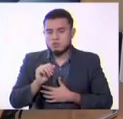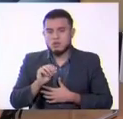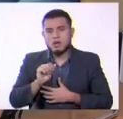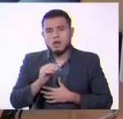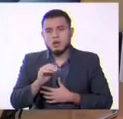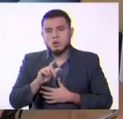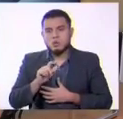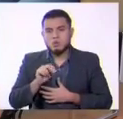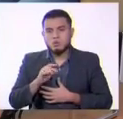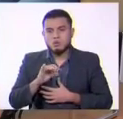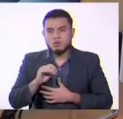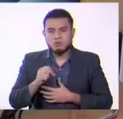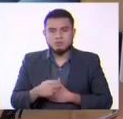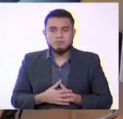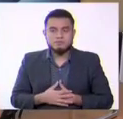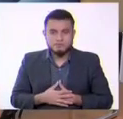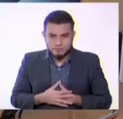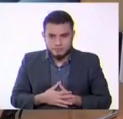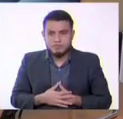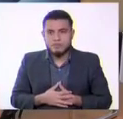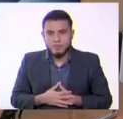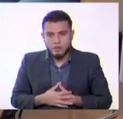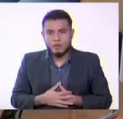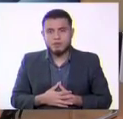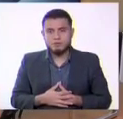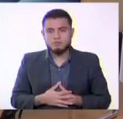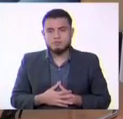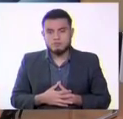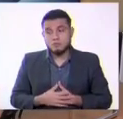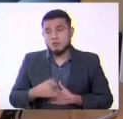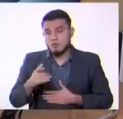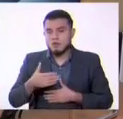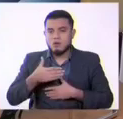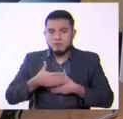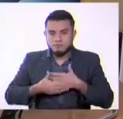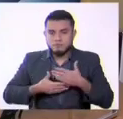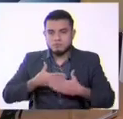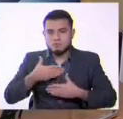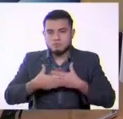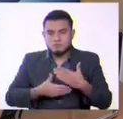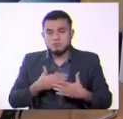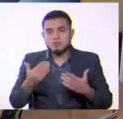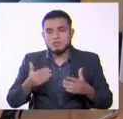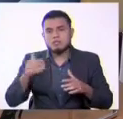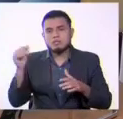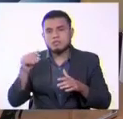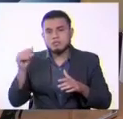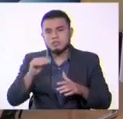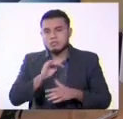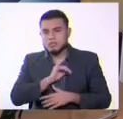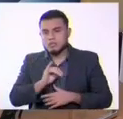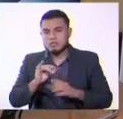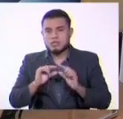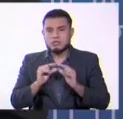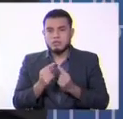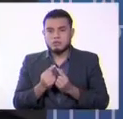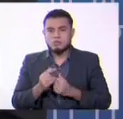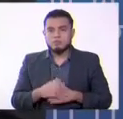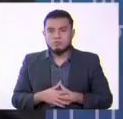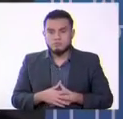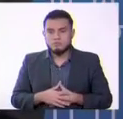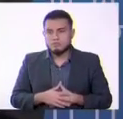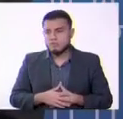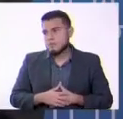contraaculturación, es decir, de estar en contra de esos procesos, pero que forman identidades de grupo.